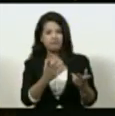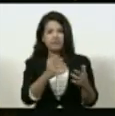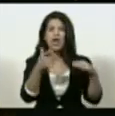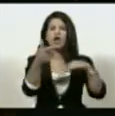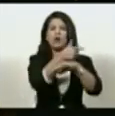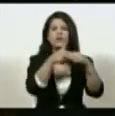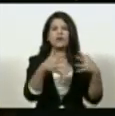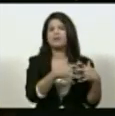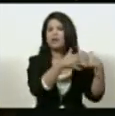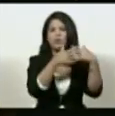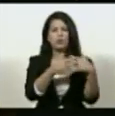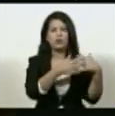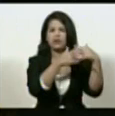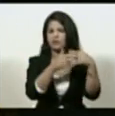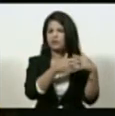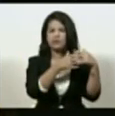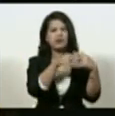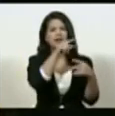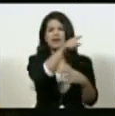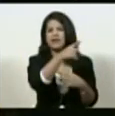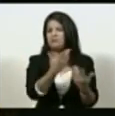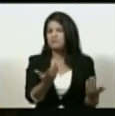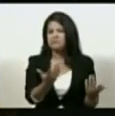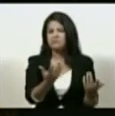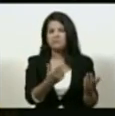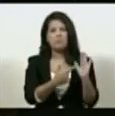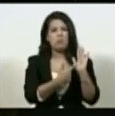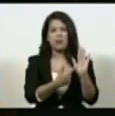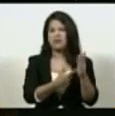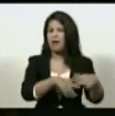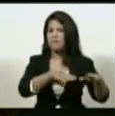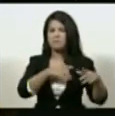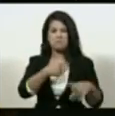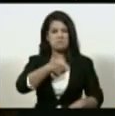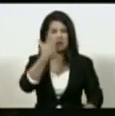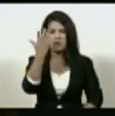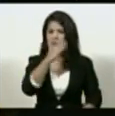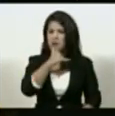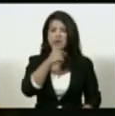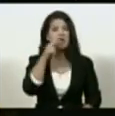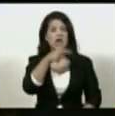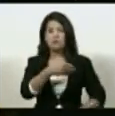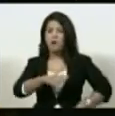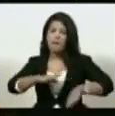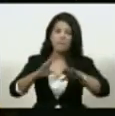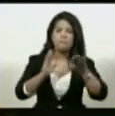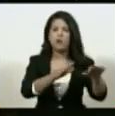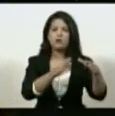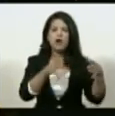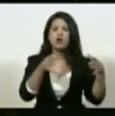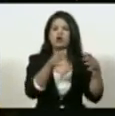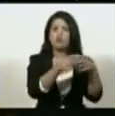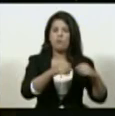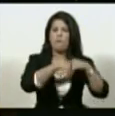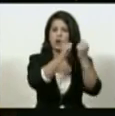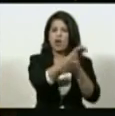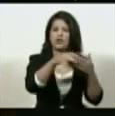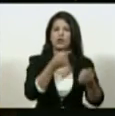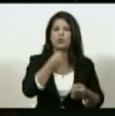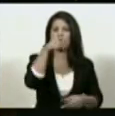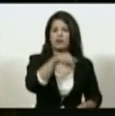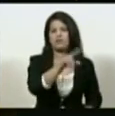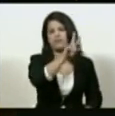muestra sin pudor su parcialización absoluta con los sectores violentos y extremistas de la